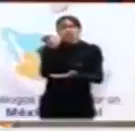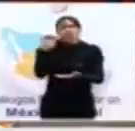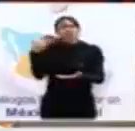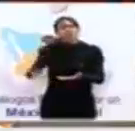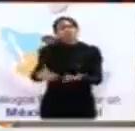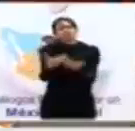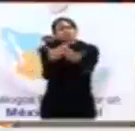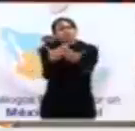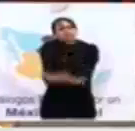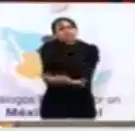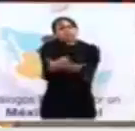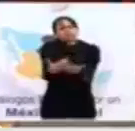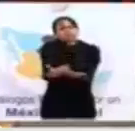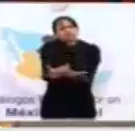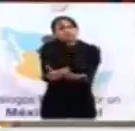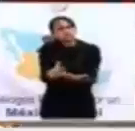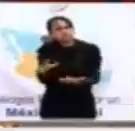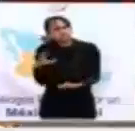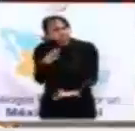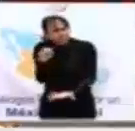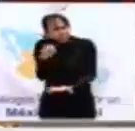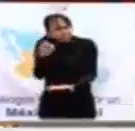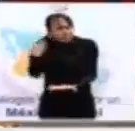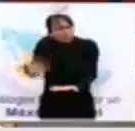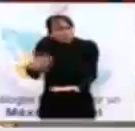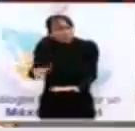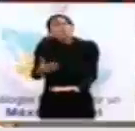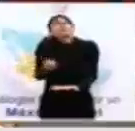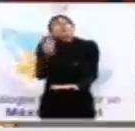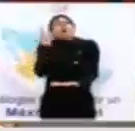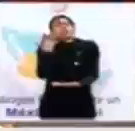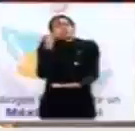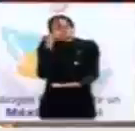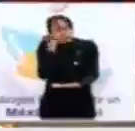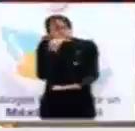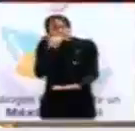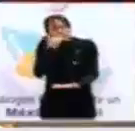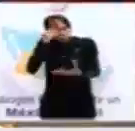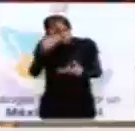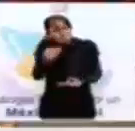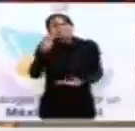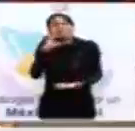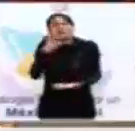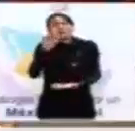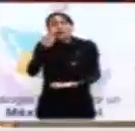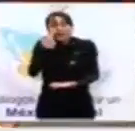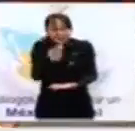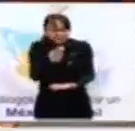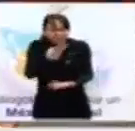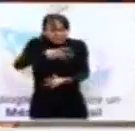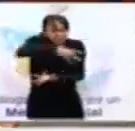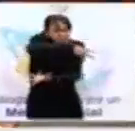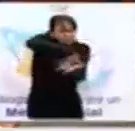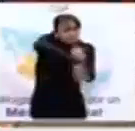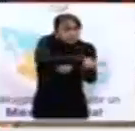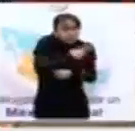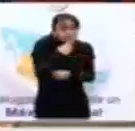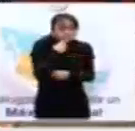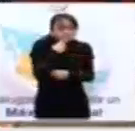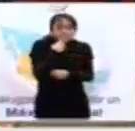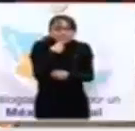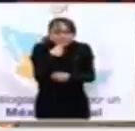a la cuantía, pero malo por su eficiencia, y políticas públicas que